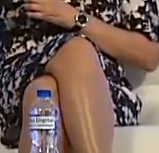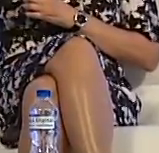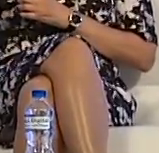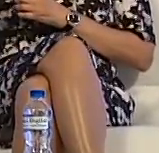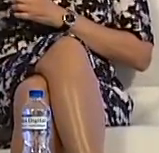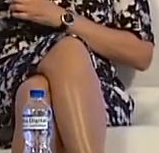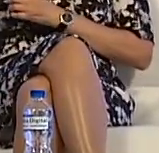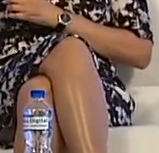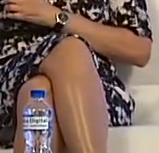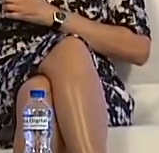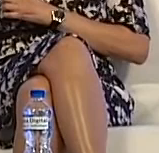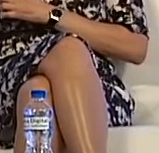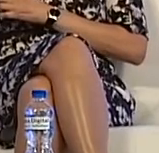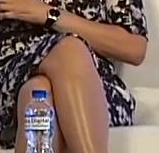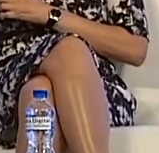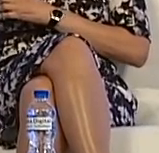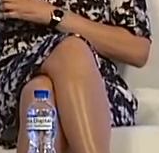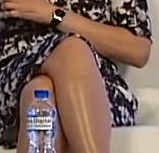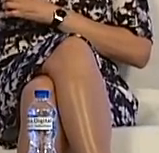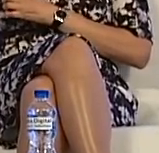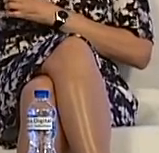hay un pared